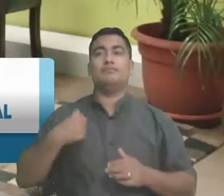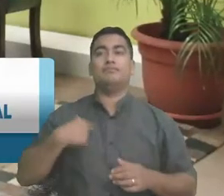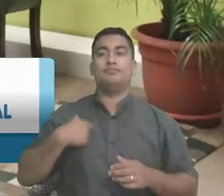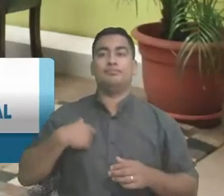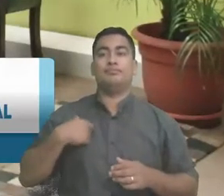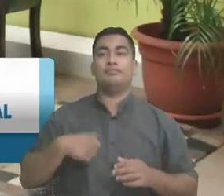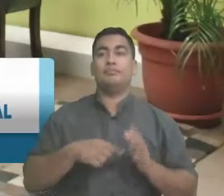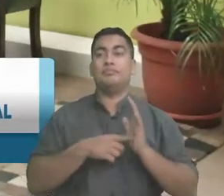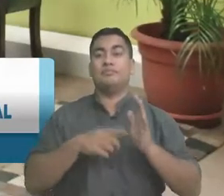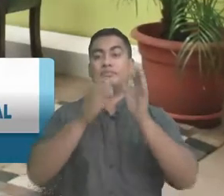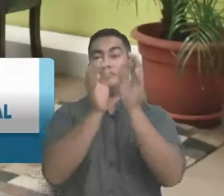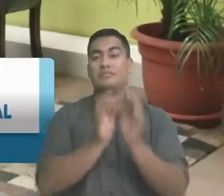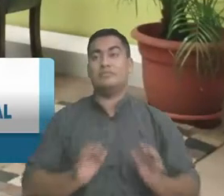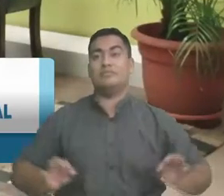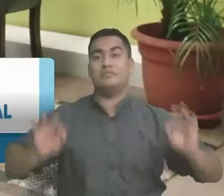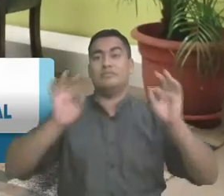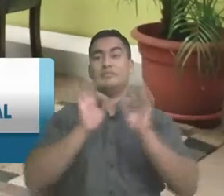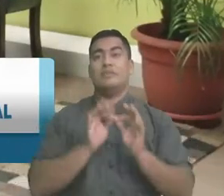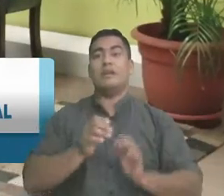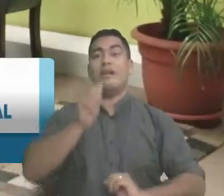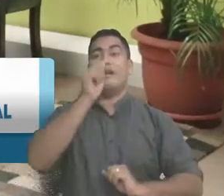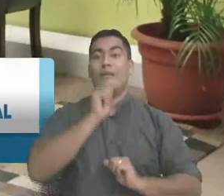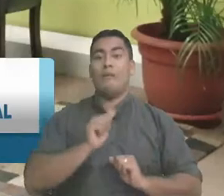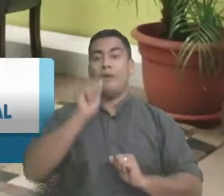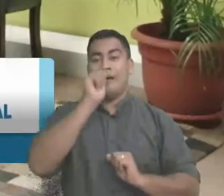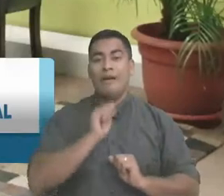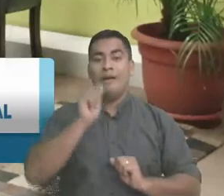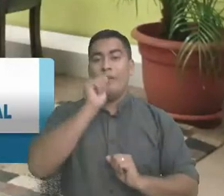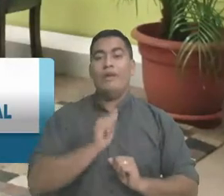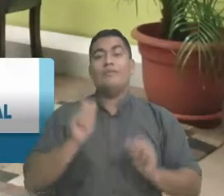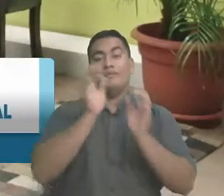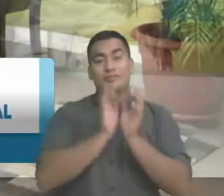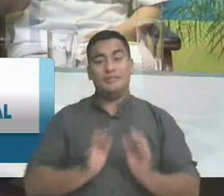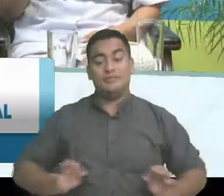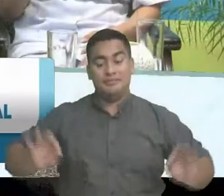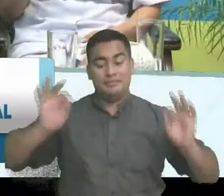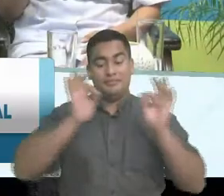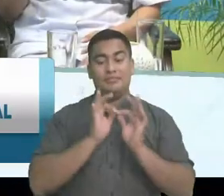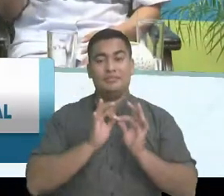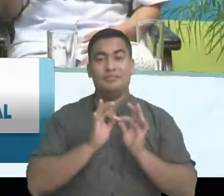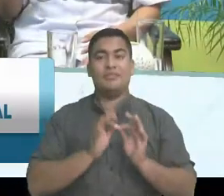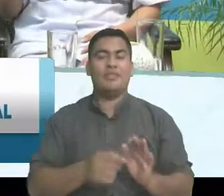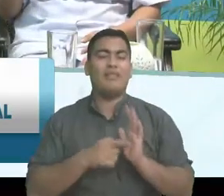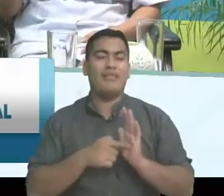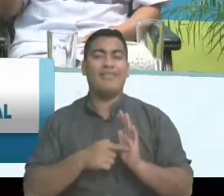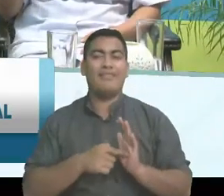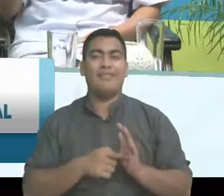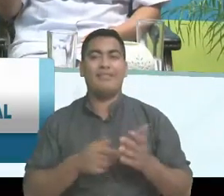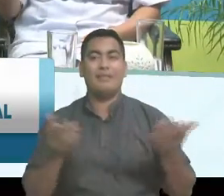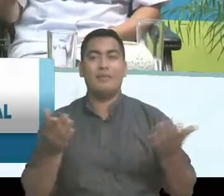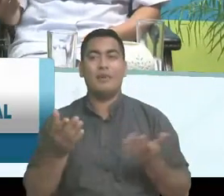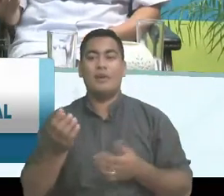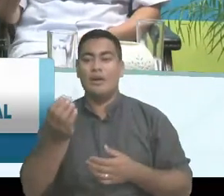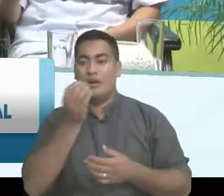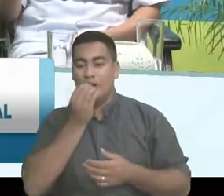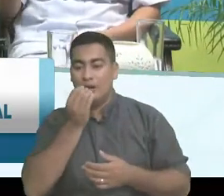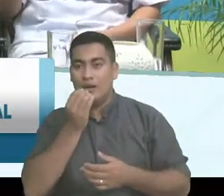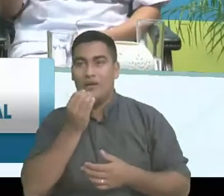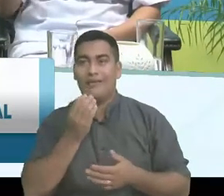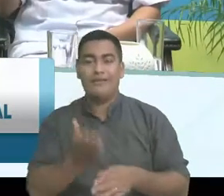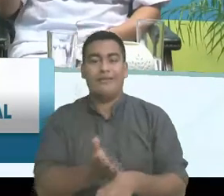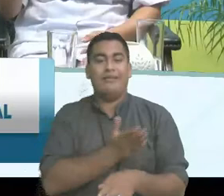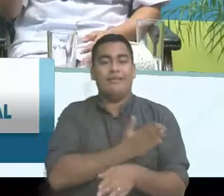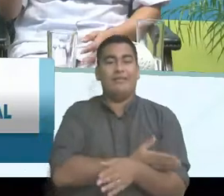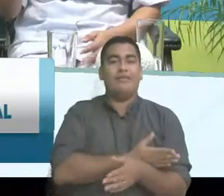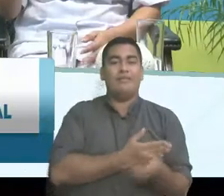lo más importante es la hidratación del paciente. Determinar qué comida ingeriste,